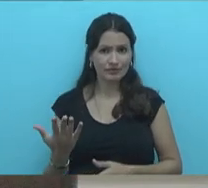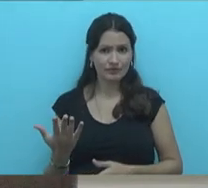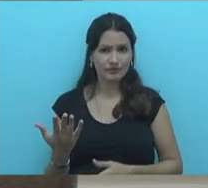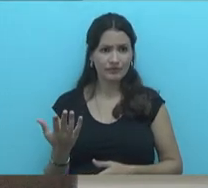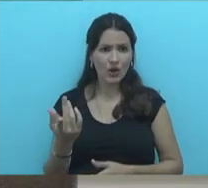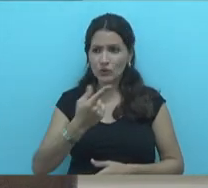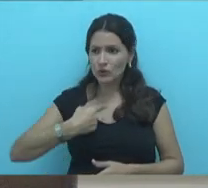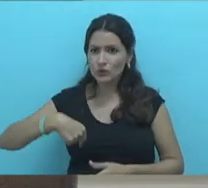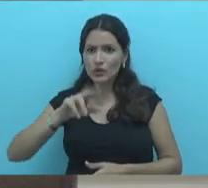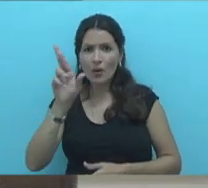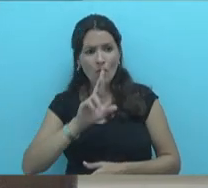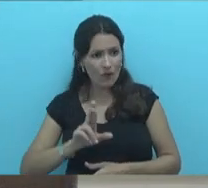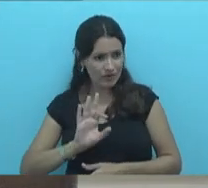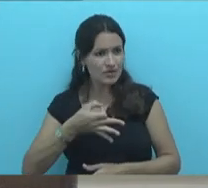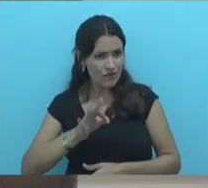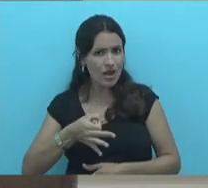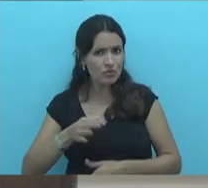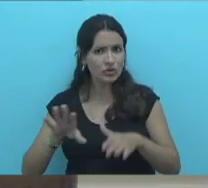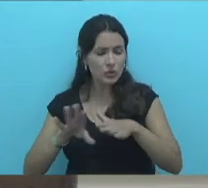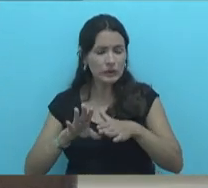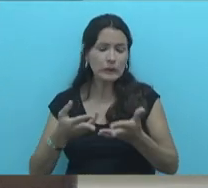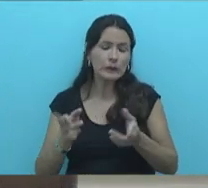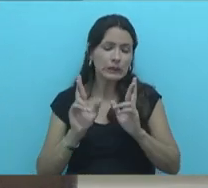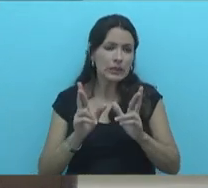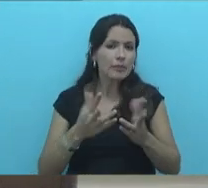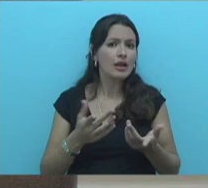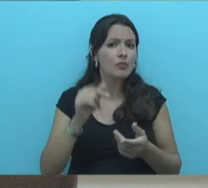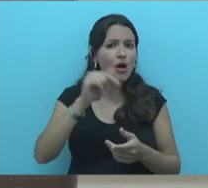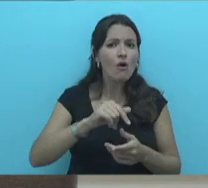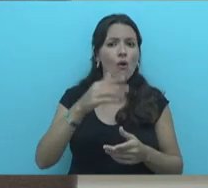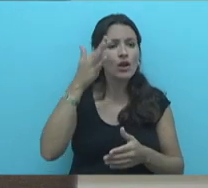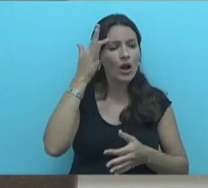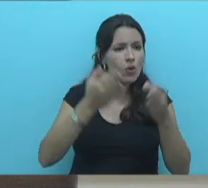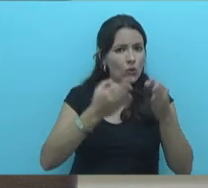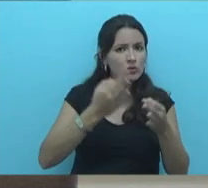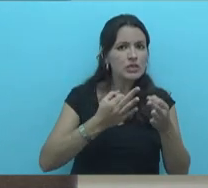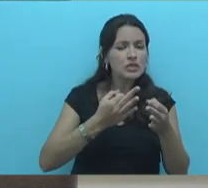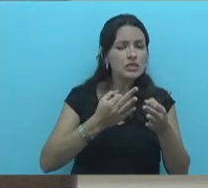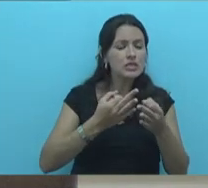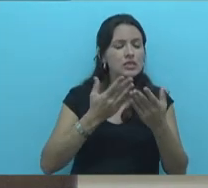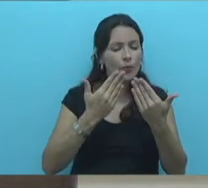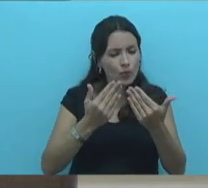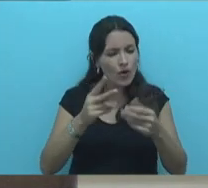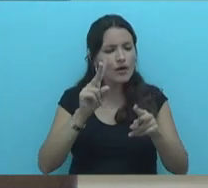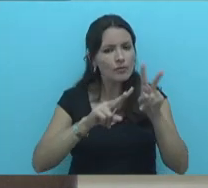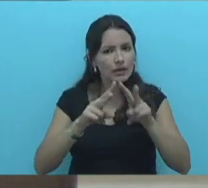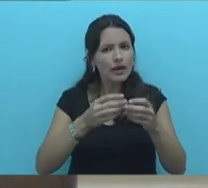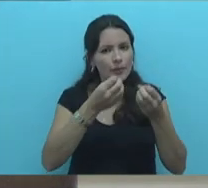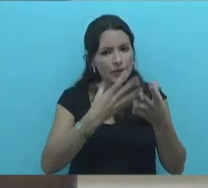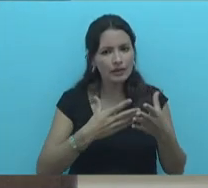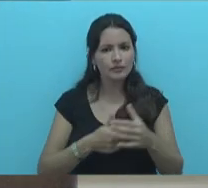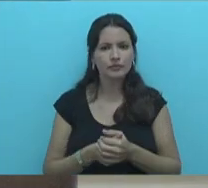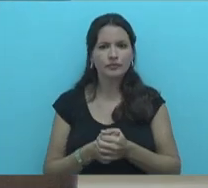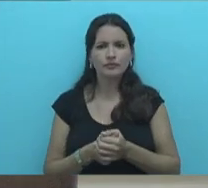pasó, esperemos que en la justicia también, digamos, en lo formal también se exprese esto. Lo del encubrimiento